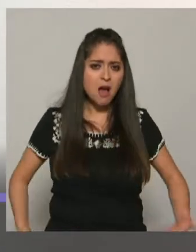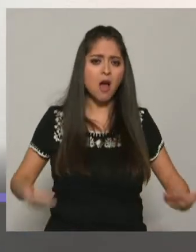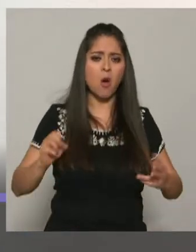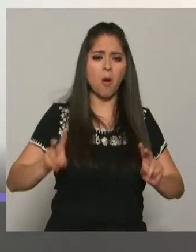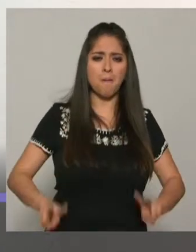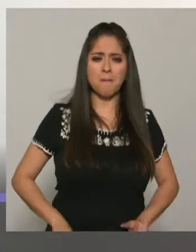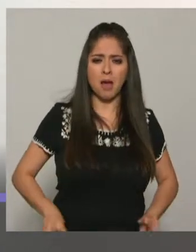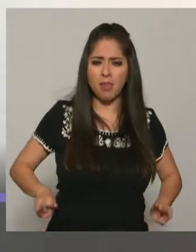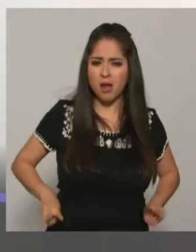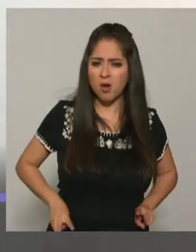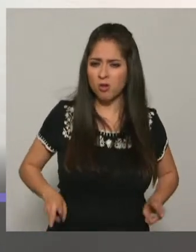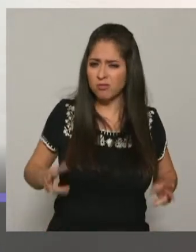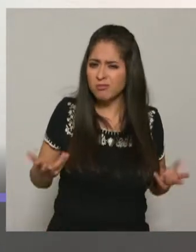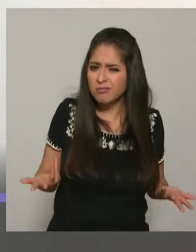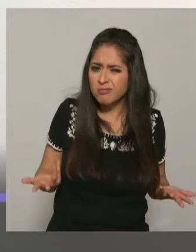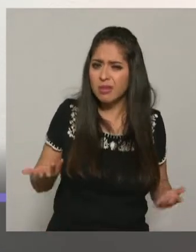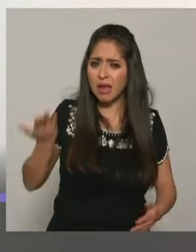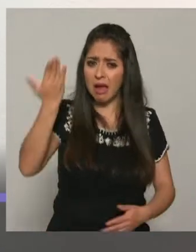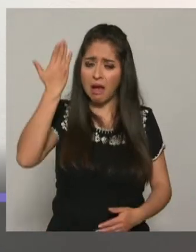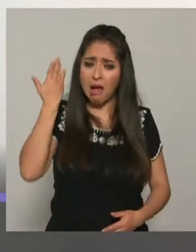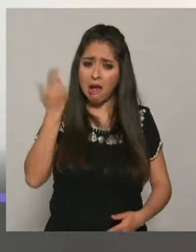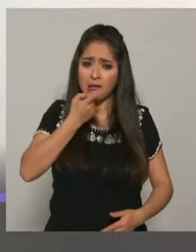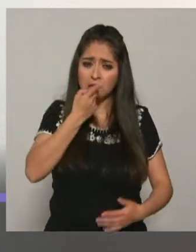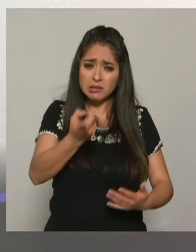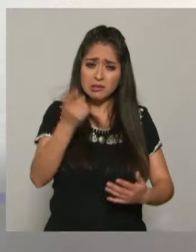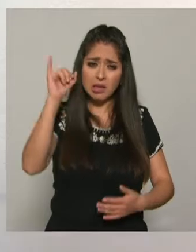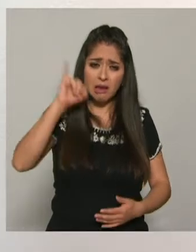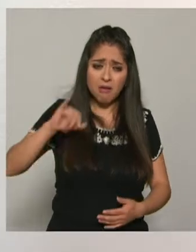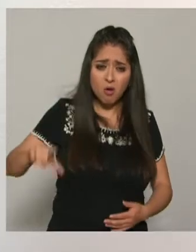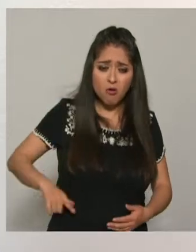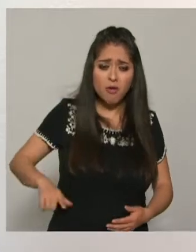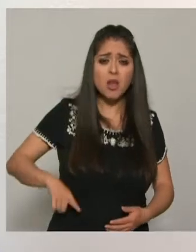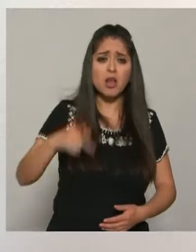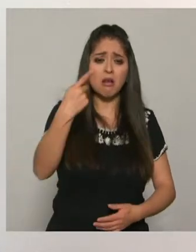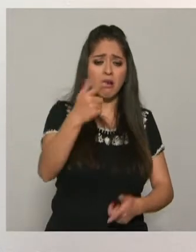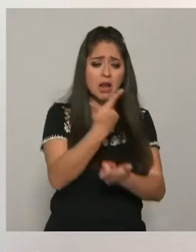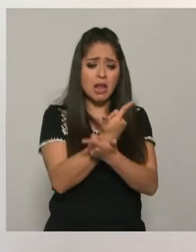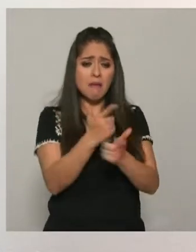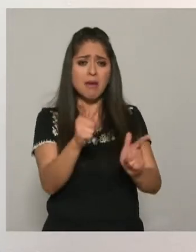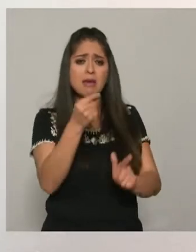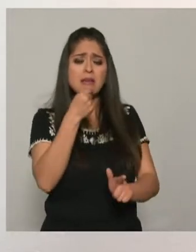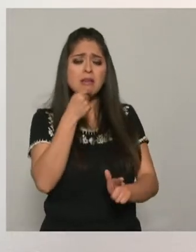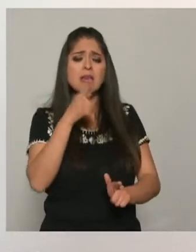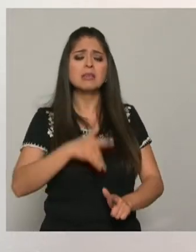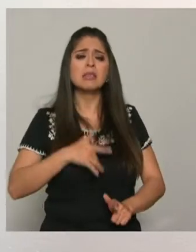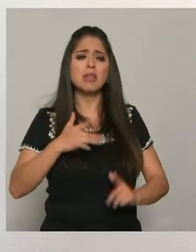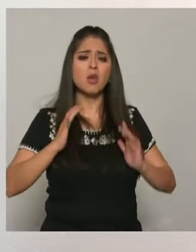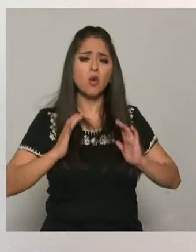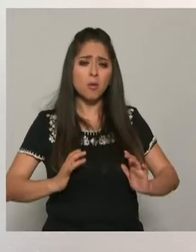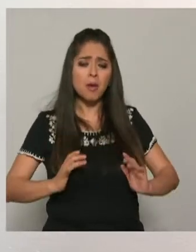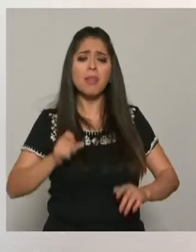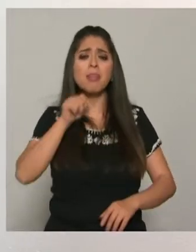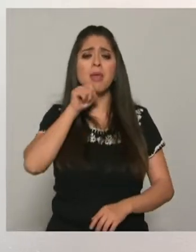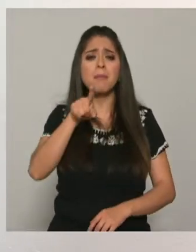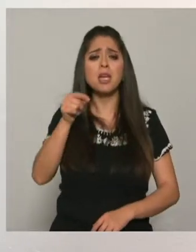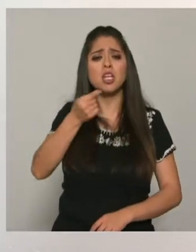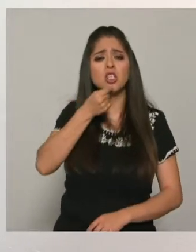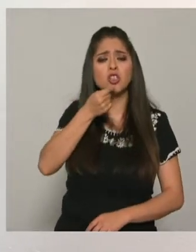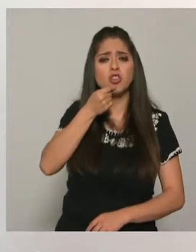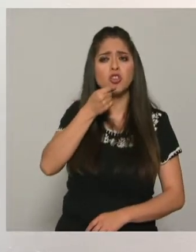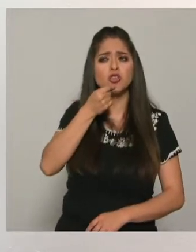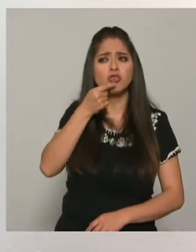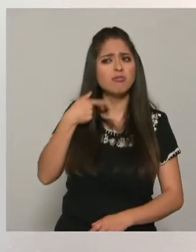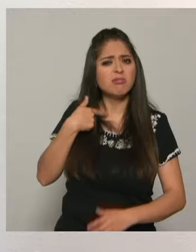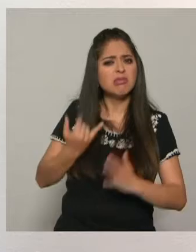jefa de gobierno, pensando primero en la libertad de las niñas y su comodidad, y después en la libertad de los niños de escoger cómo